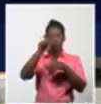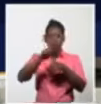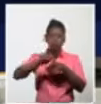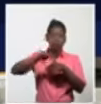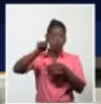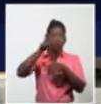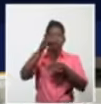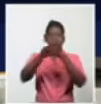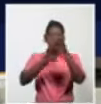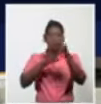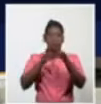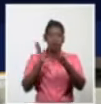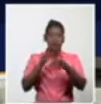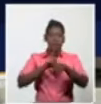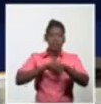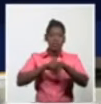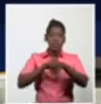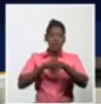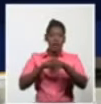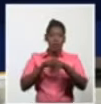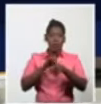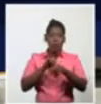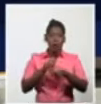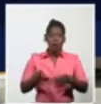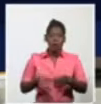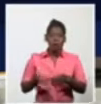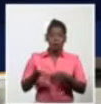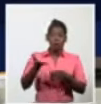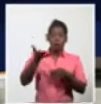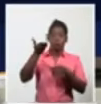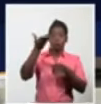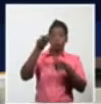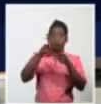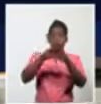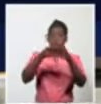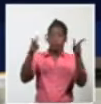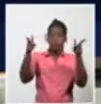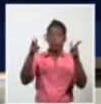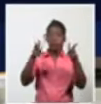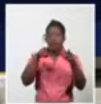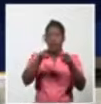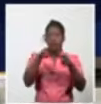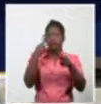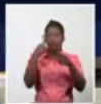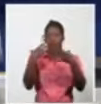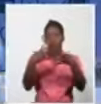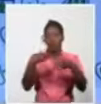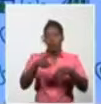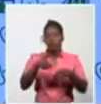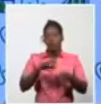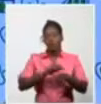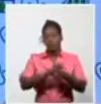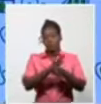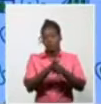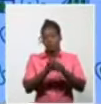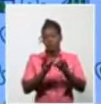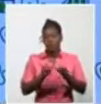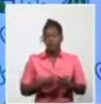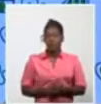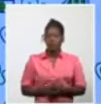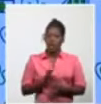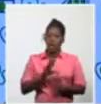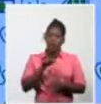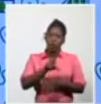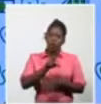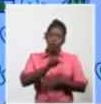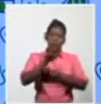es válido para el COVID, para todas las enfermedades que existen. Tenemos una última pregunta del periódico